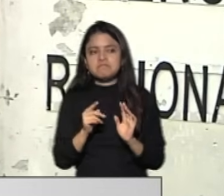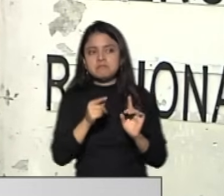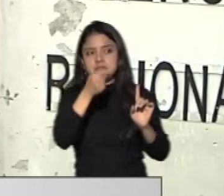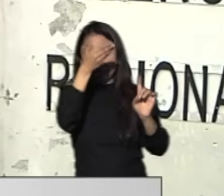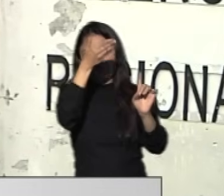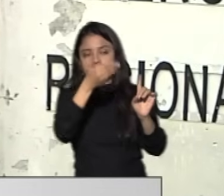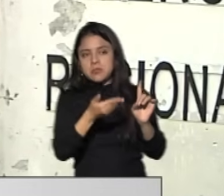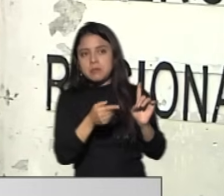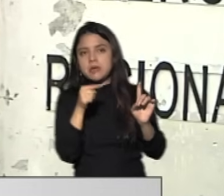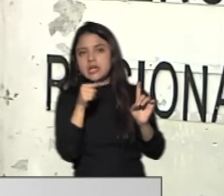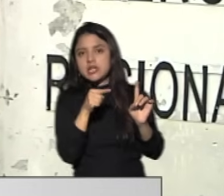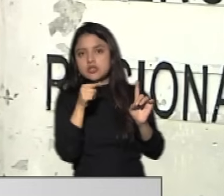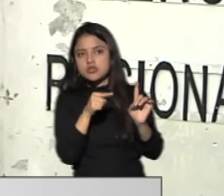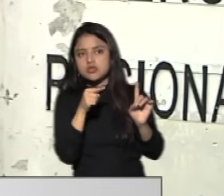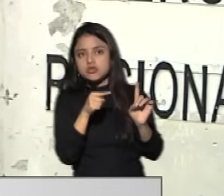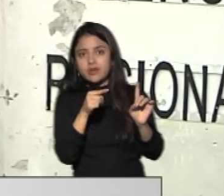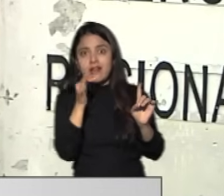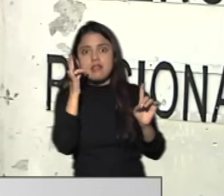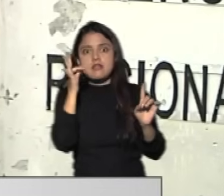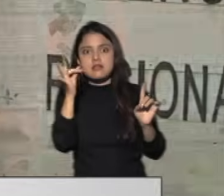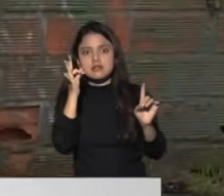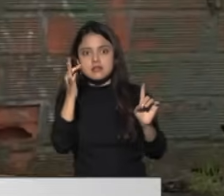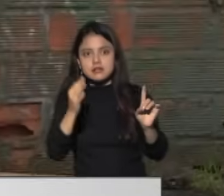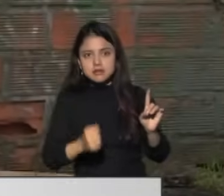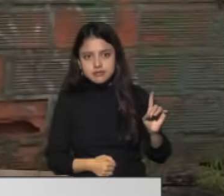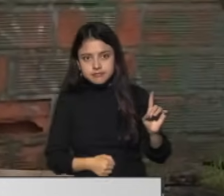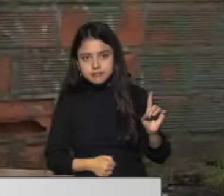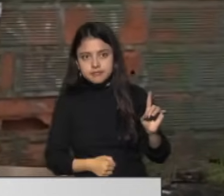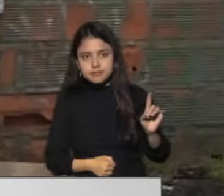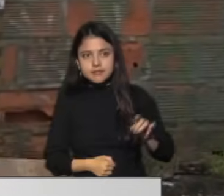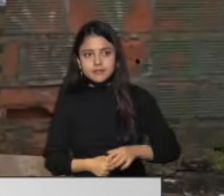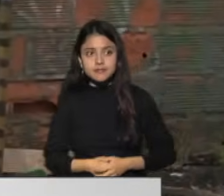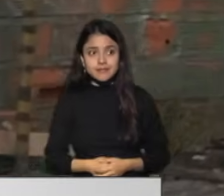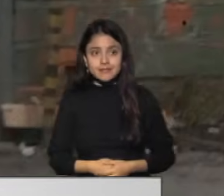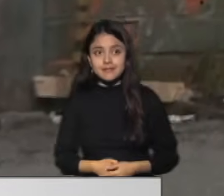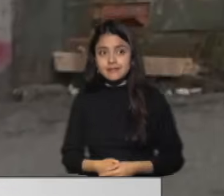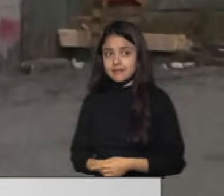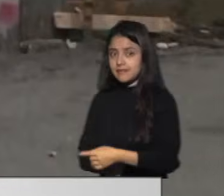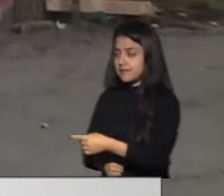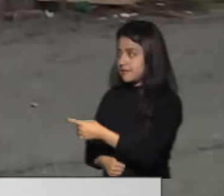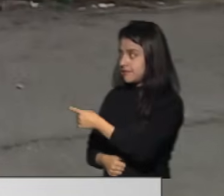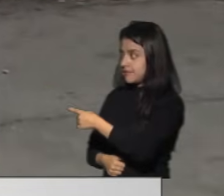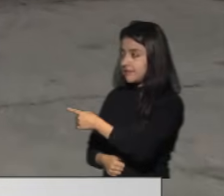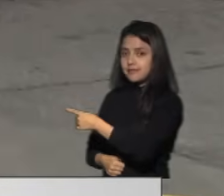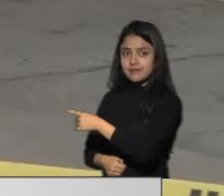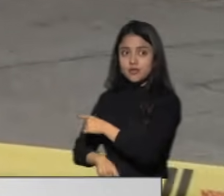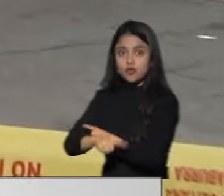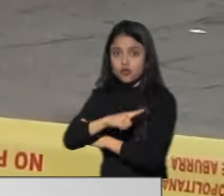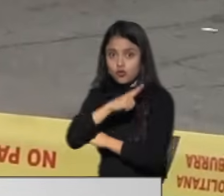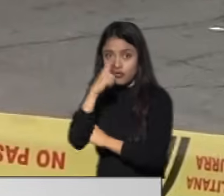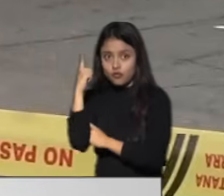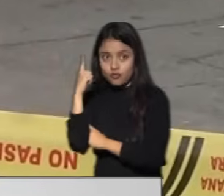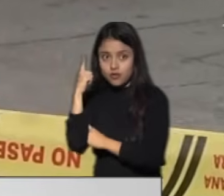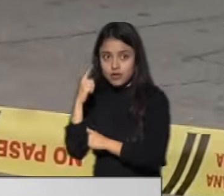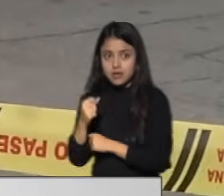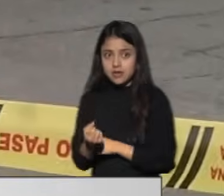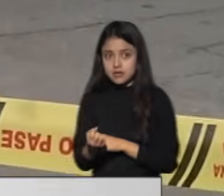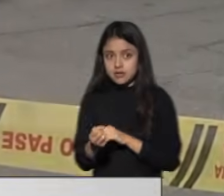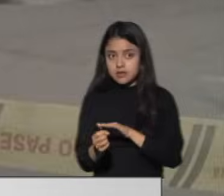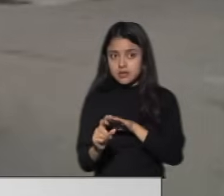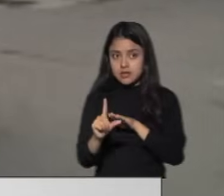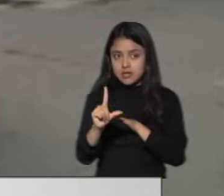una persona que lo presenció todo. En esta camioneta de color blanco que portaba la placa número